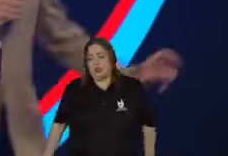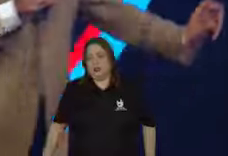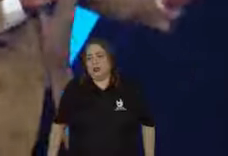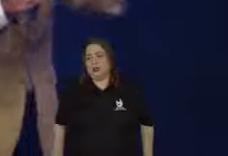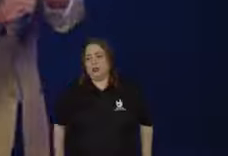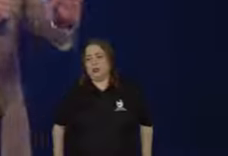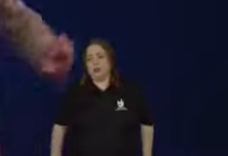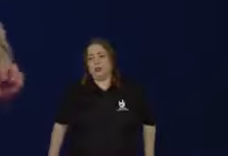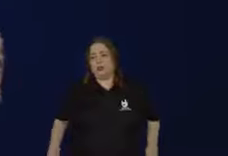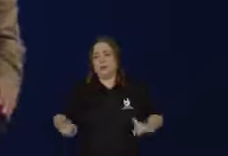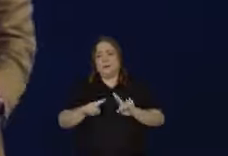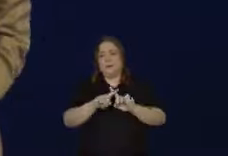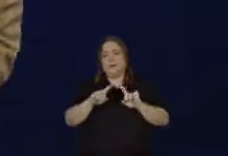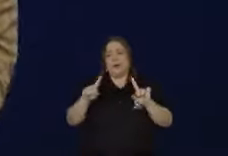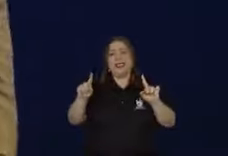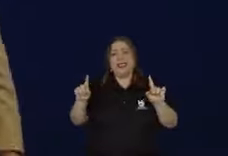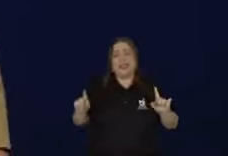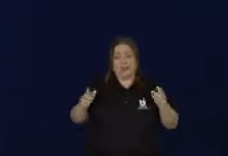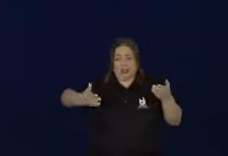Pero hay un integrante que